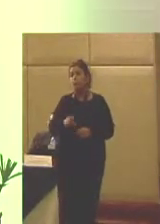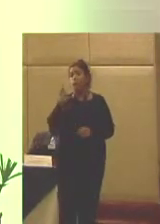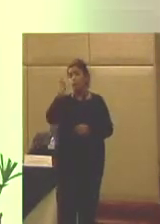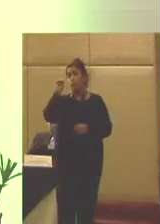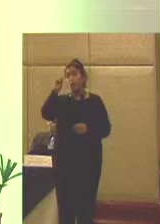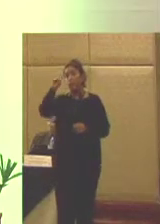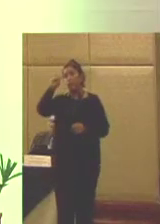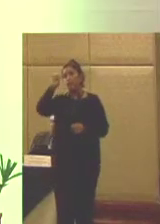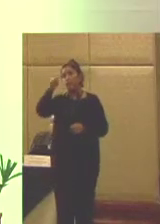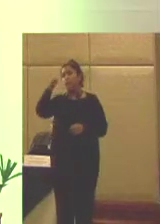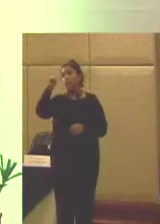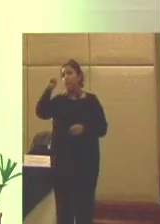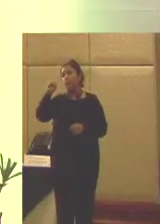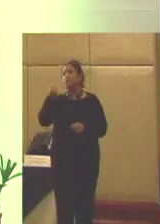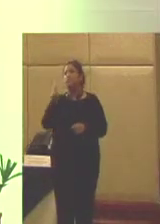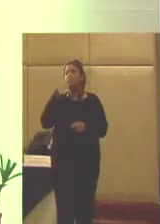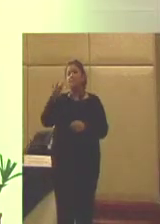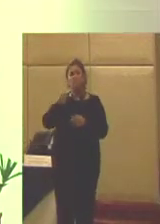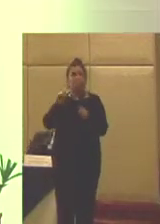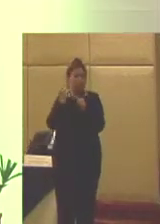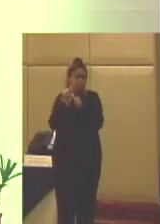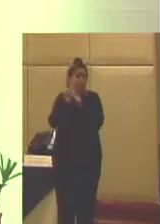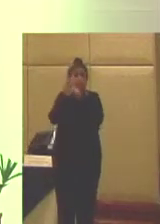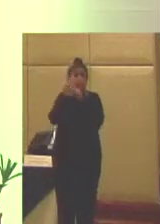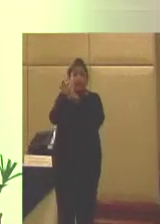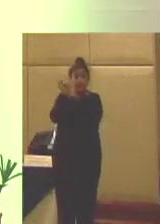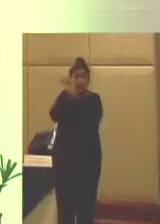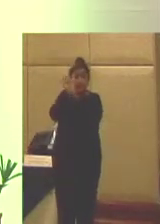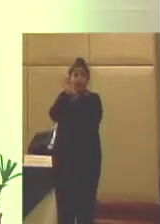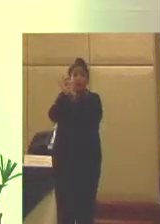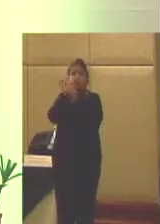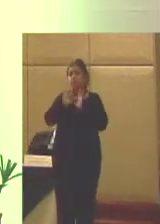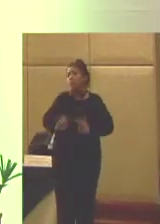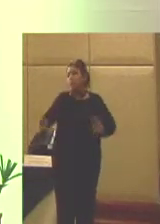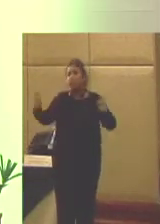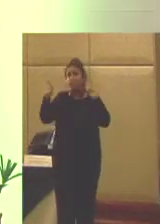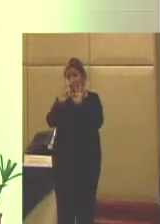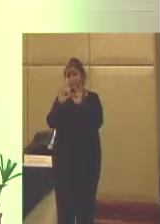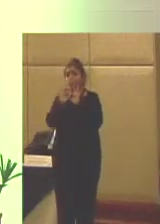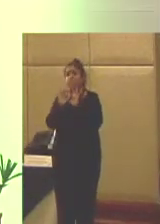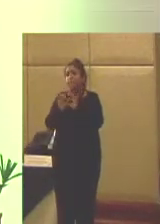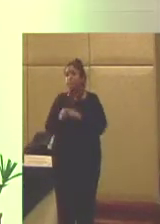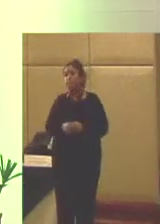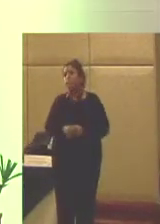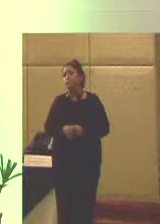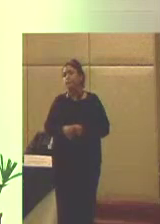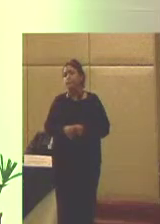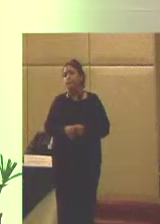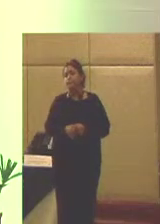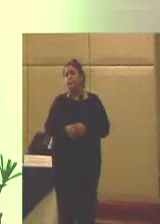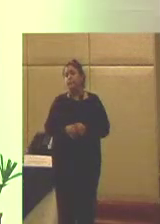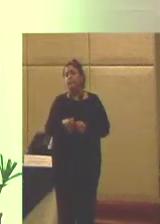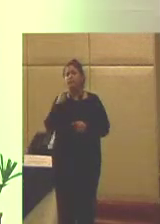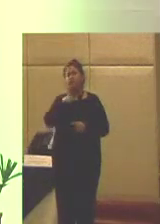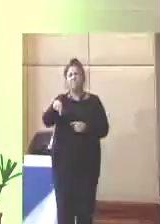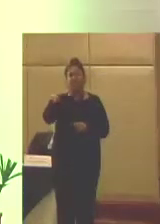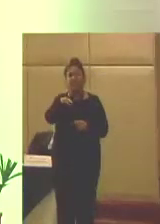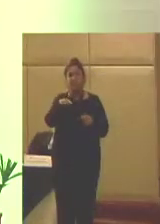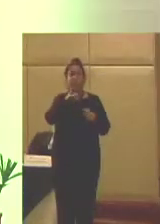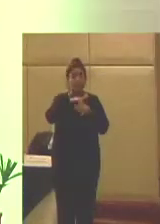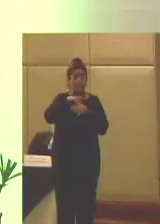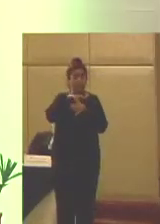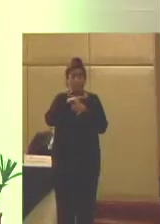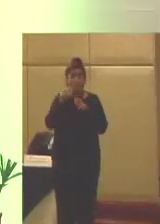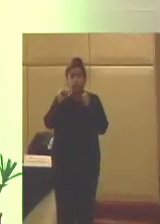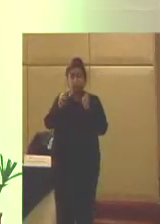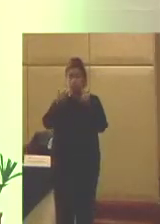cuenta el gobierno mexicano para hacer frente a los tres momentos ante la ocurrencia de un desastre: la emergencia, la